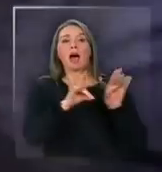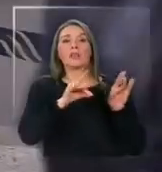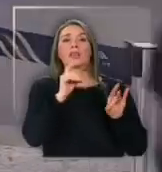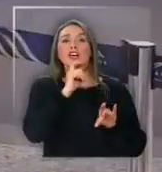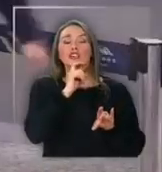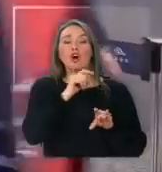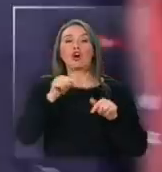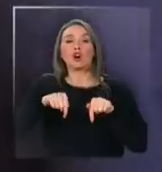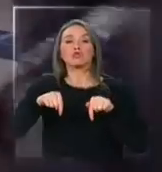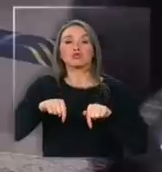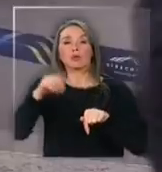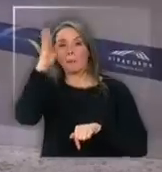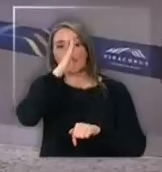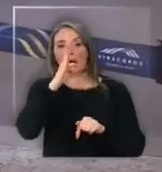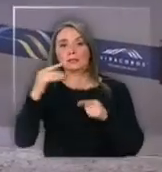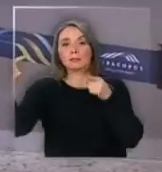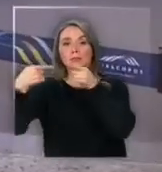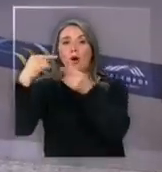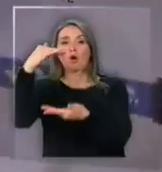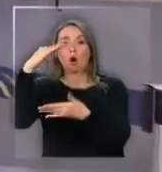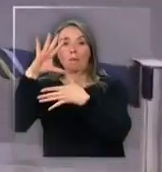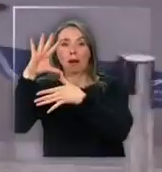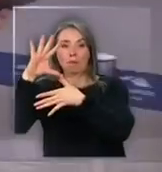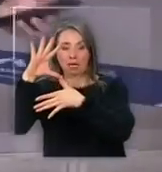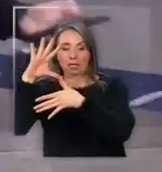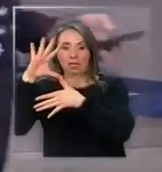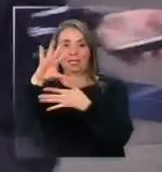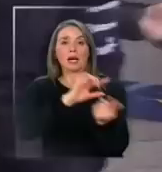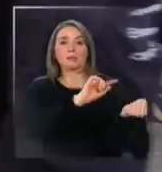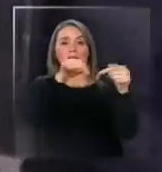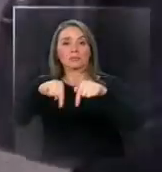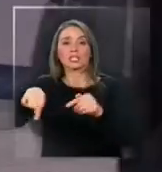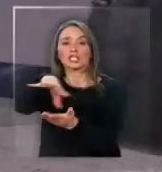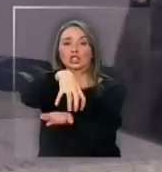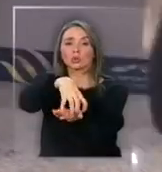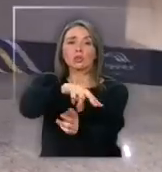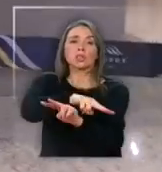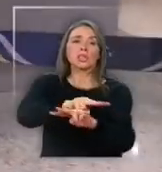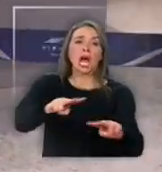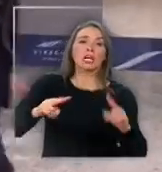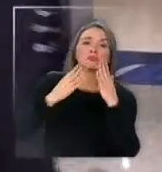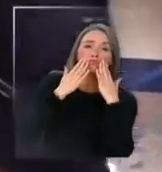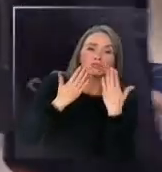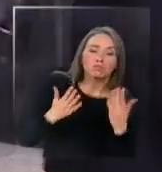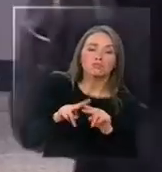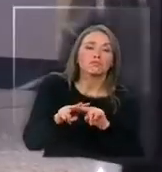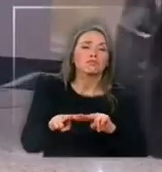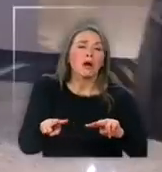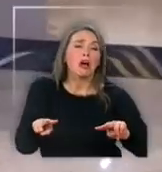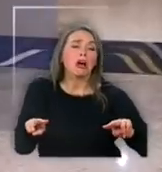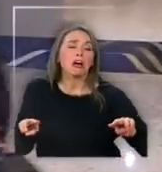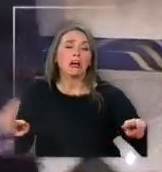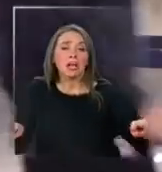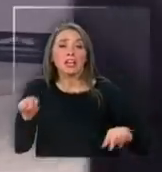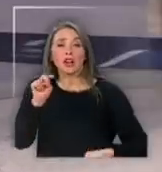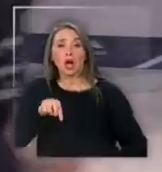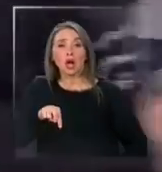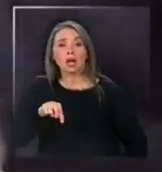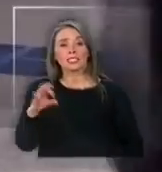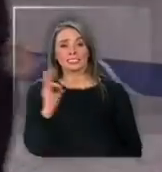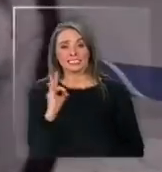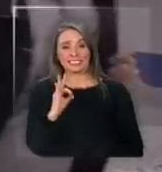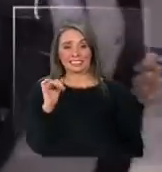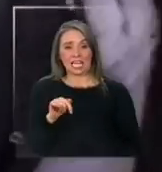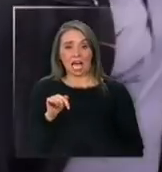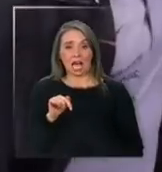en Brasil para esta Copa América. Llegó a una ciudad tranquila, apacible, que a partir de este sábado